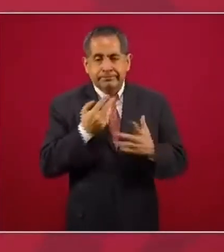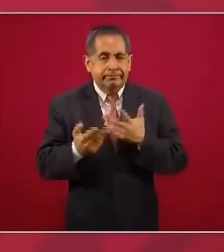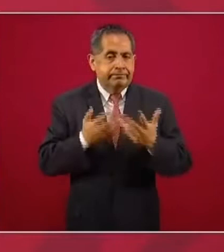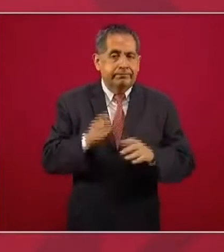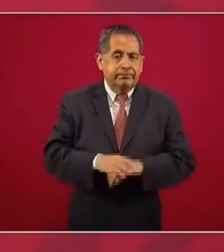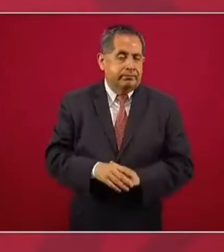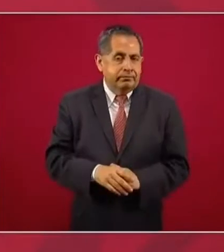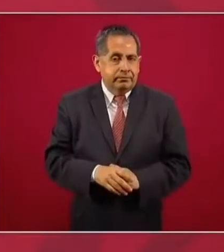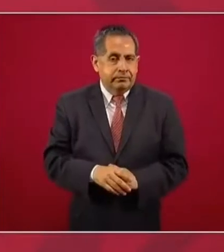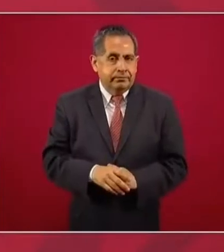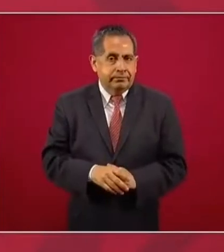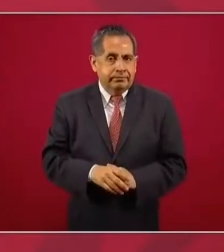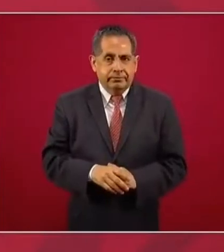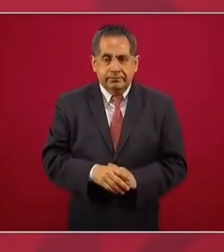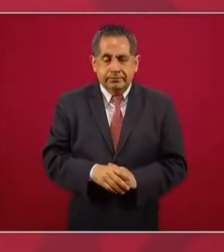Fíjense